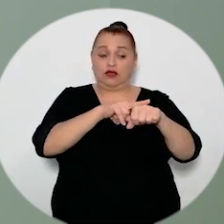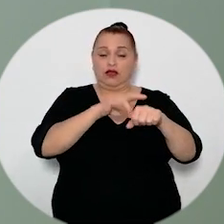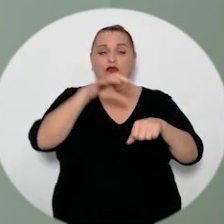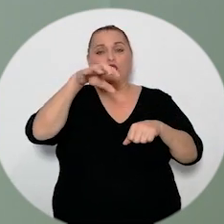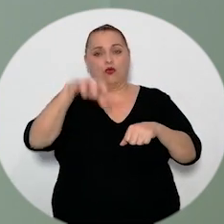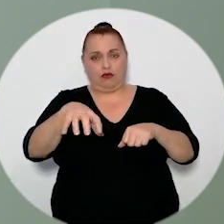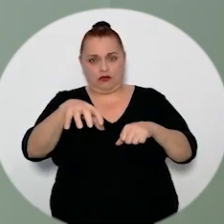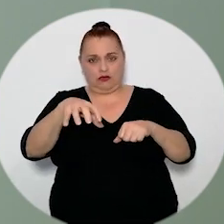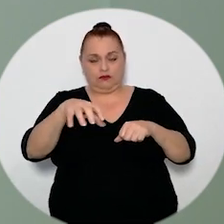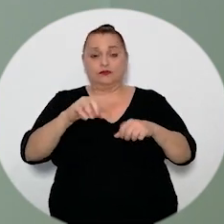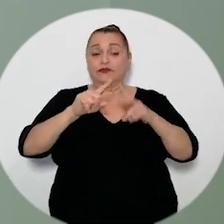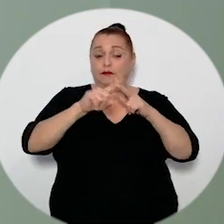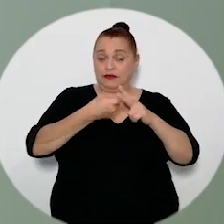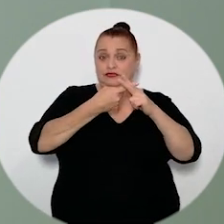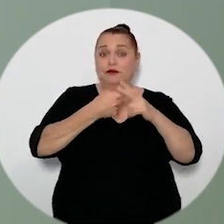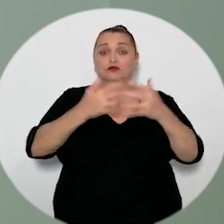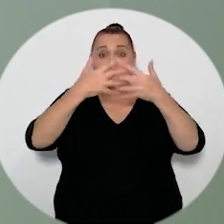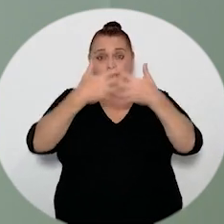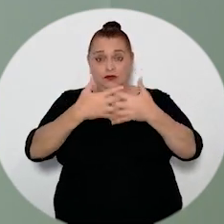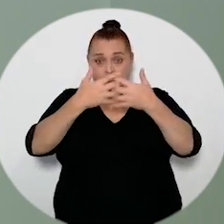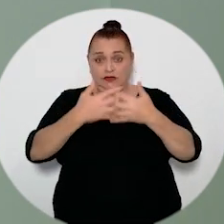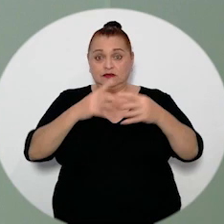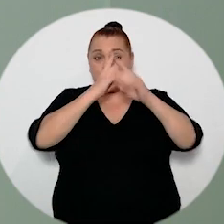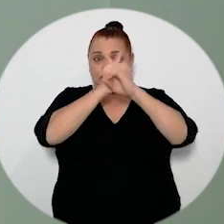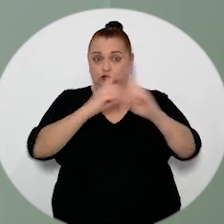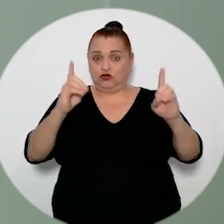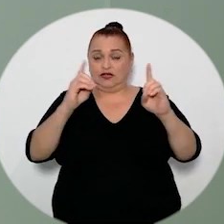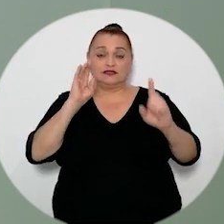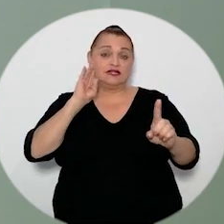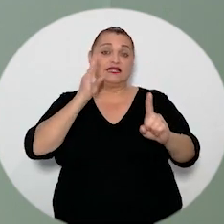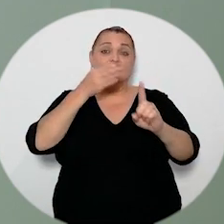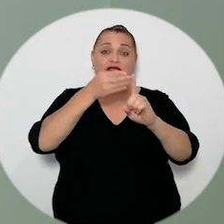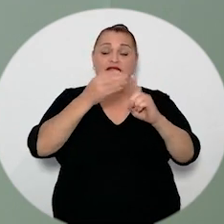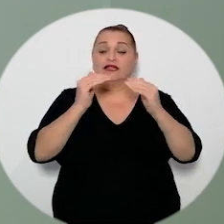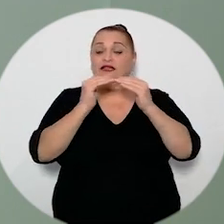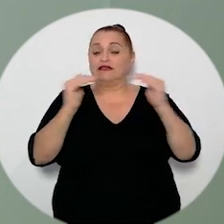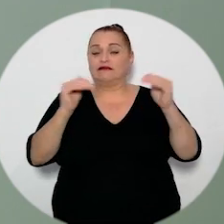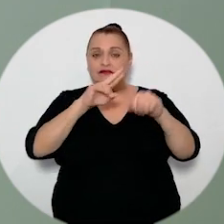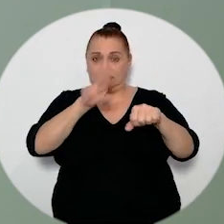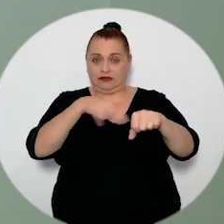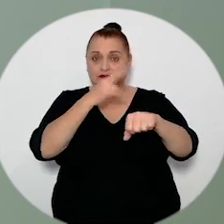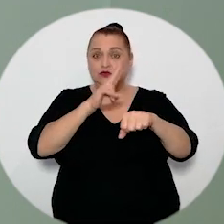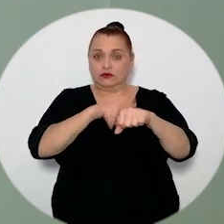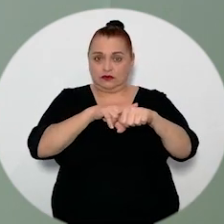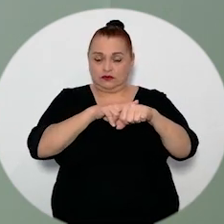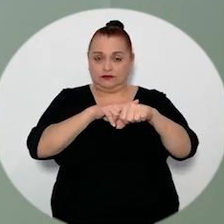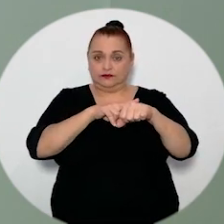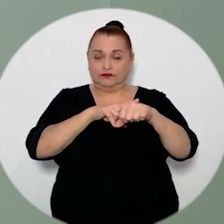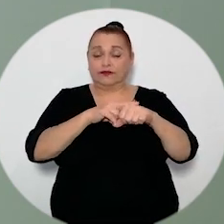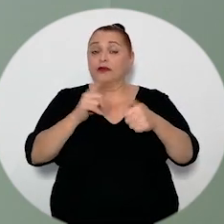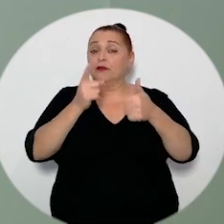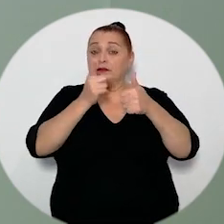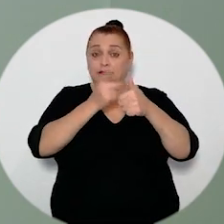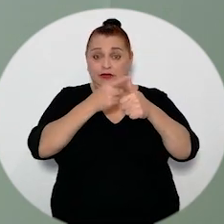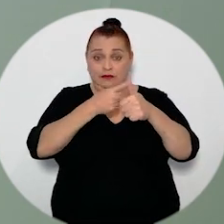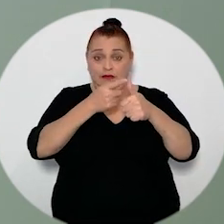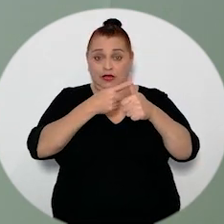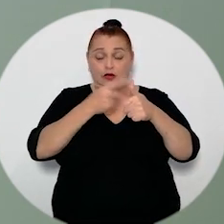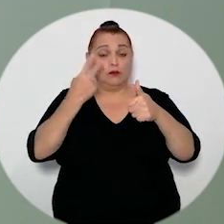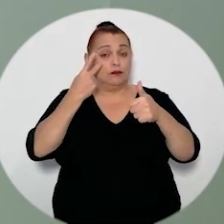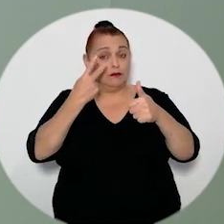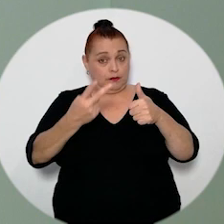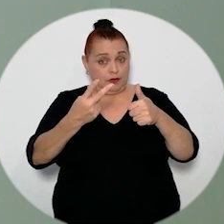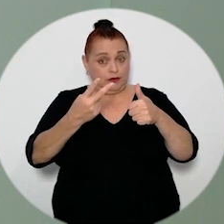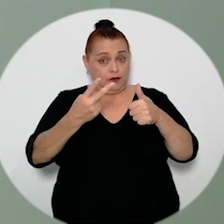el local. Empecemos con los mecanismos de la democracia directa en el nivel nacional. En primer